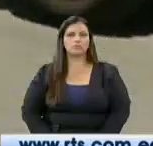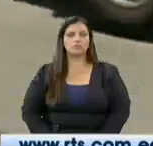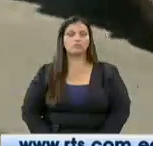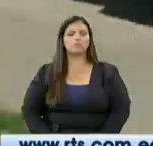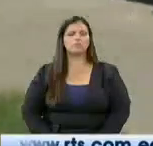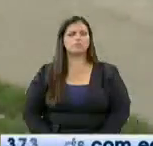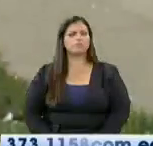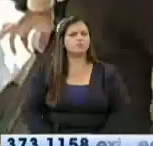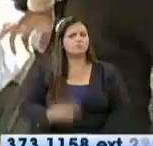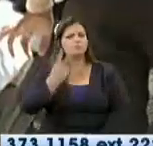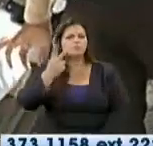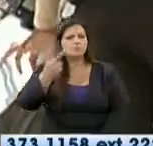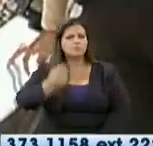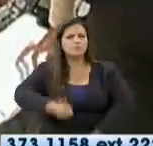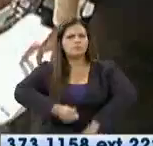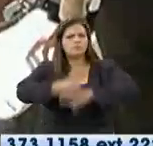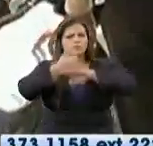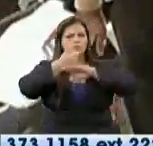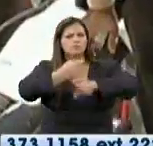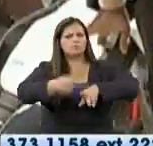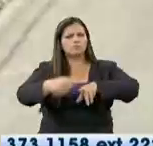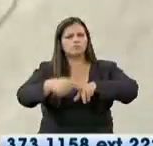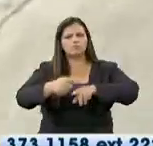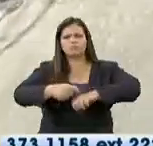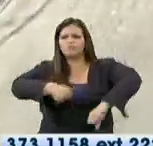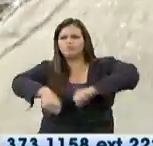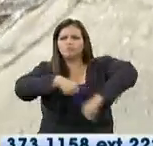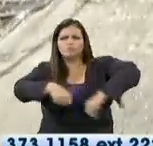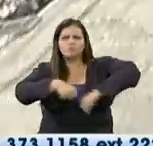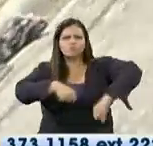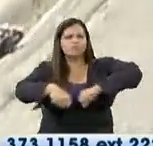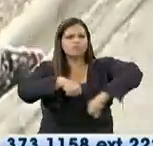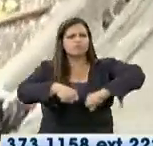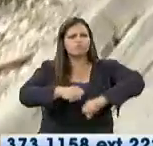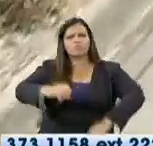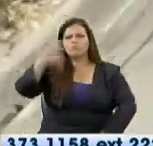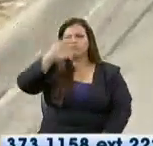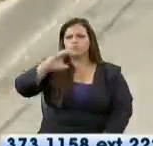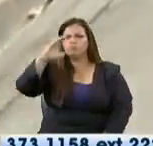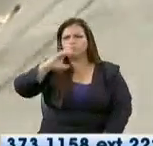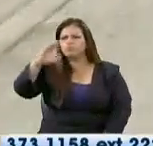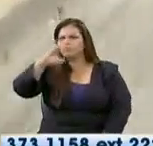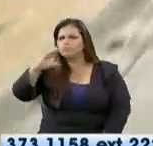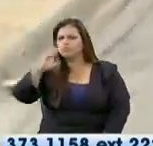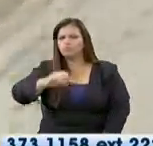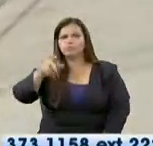Esta fue la acción de las autoridades para poder dar con los sospechosos.